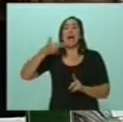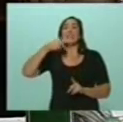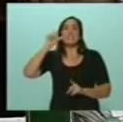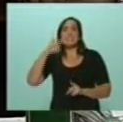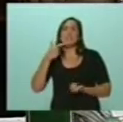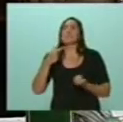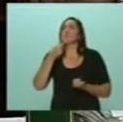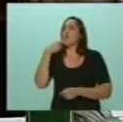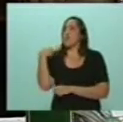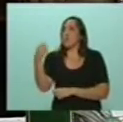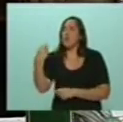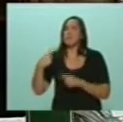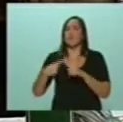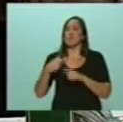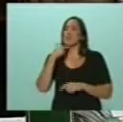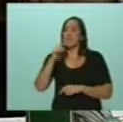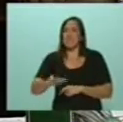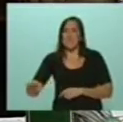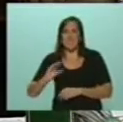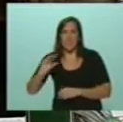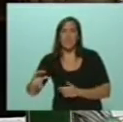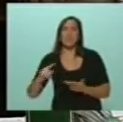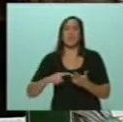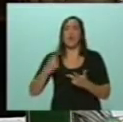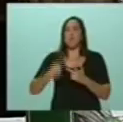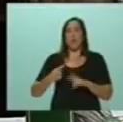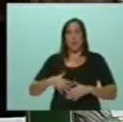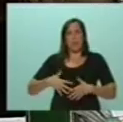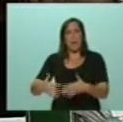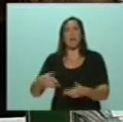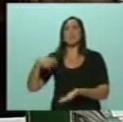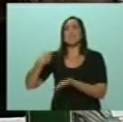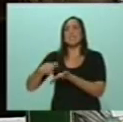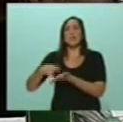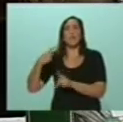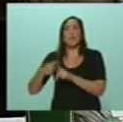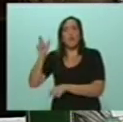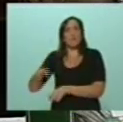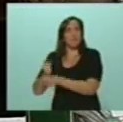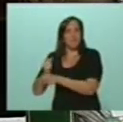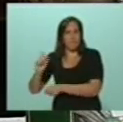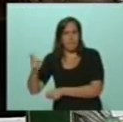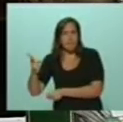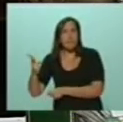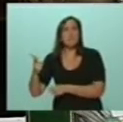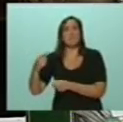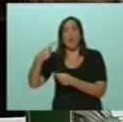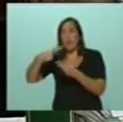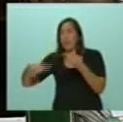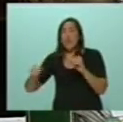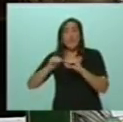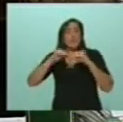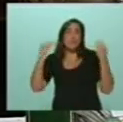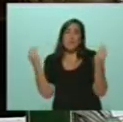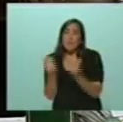de asignaciones universales por hijo, asignaciones por embarazo, seguros de desempleo, fueron en total, hasta